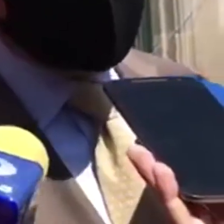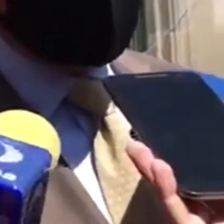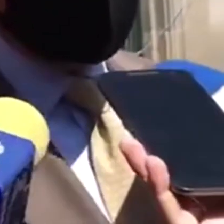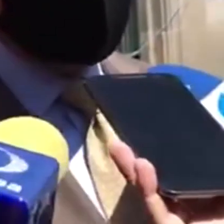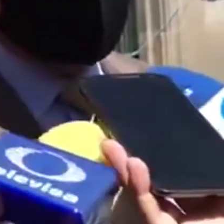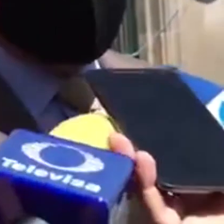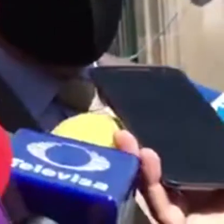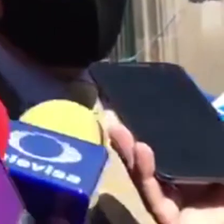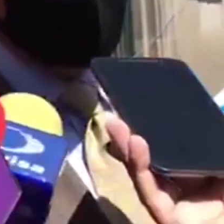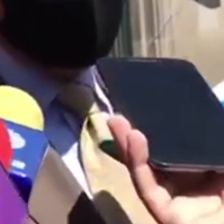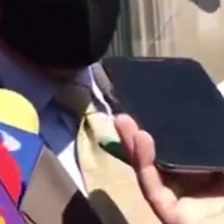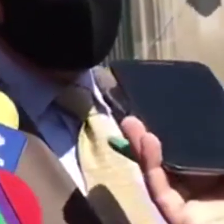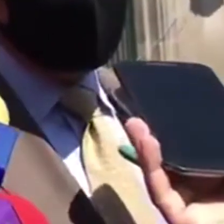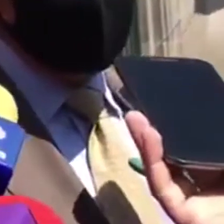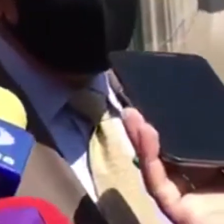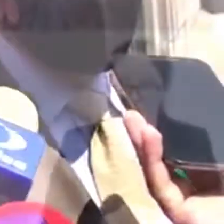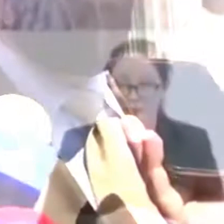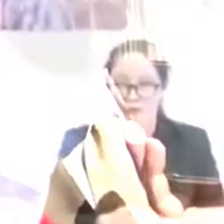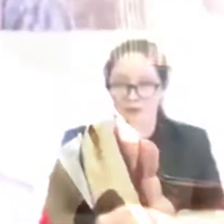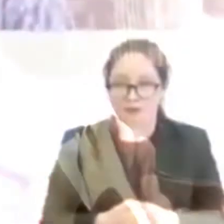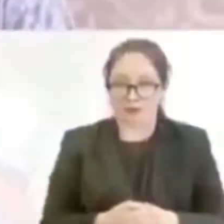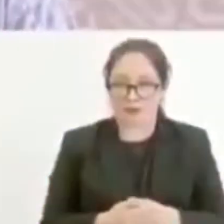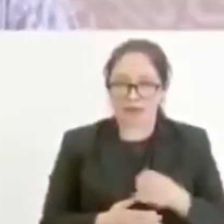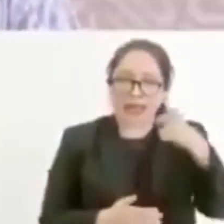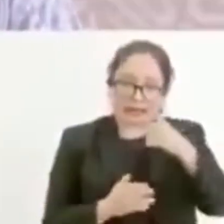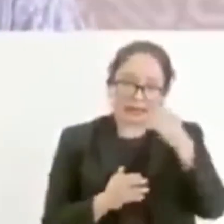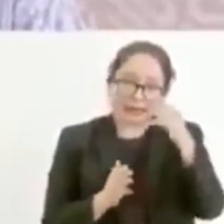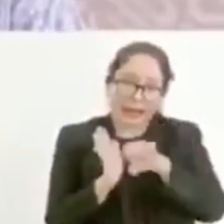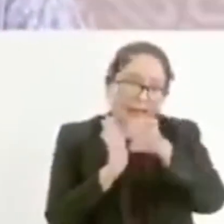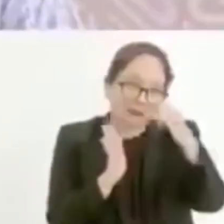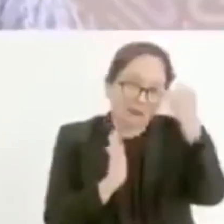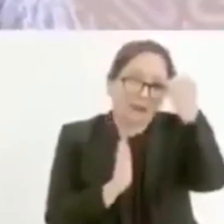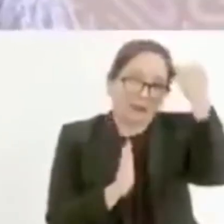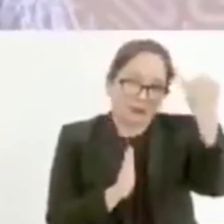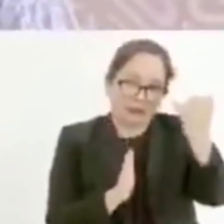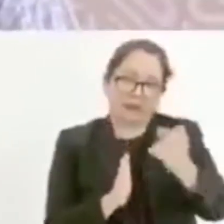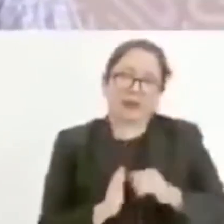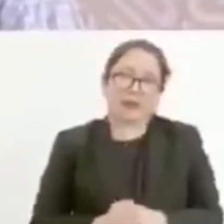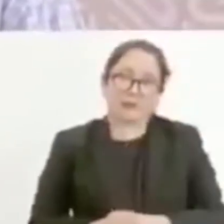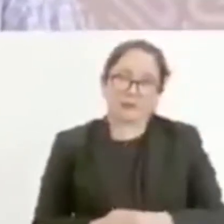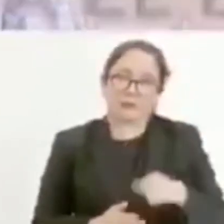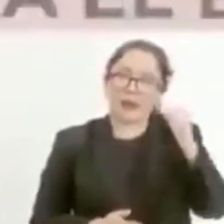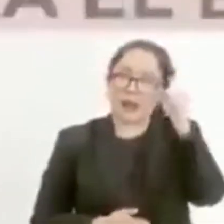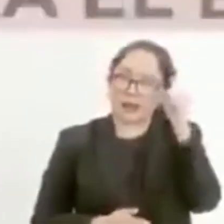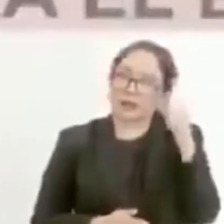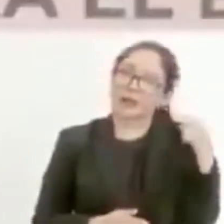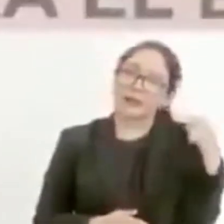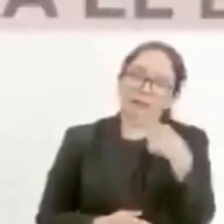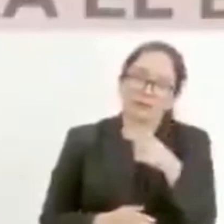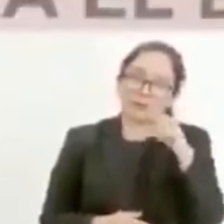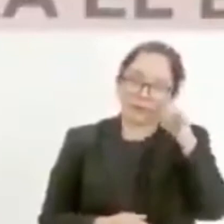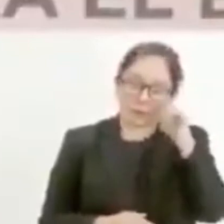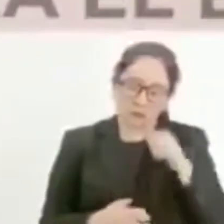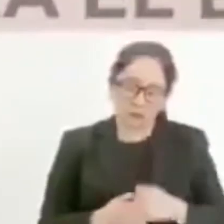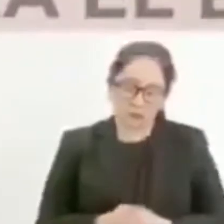de transporte, agua, carretero y turístico. México requiere de manera urgente un plan de reactivación económica serio que contemple a